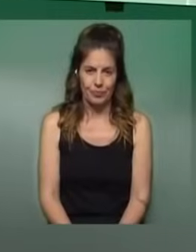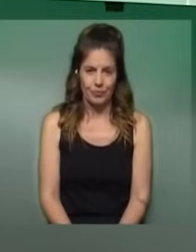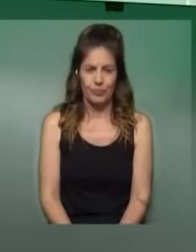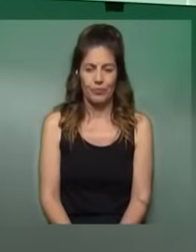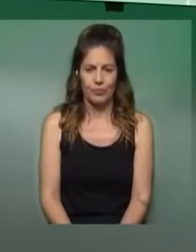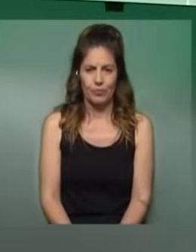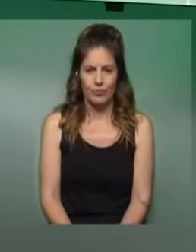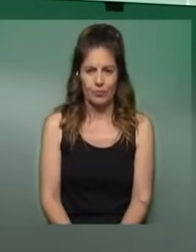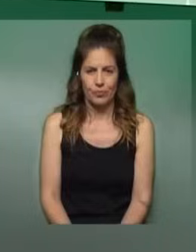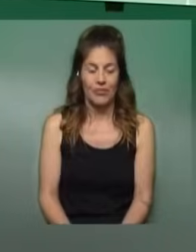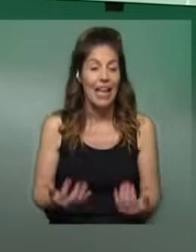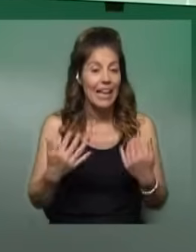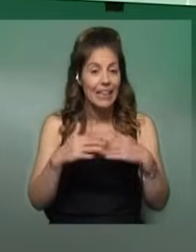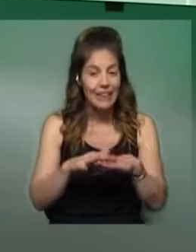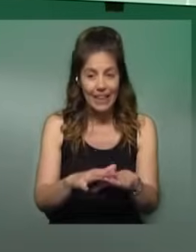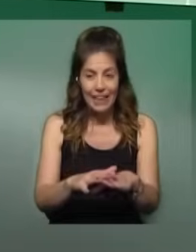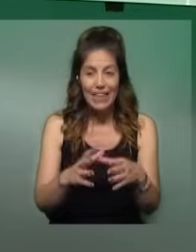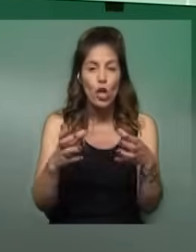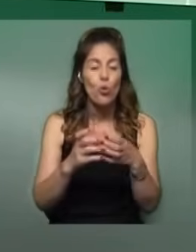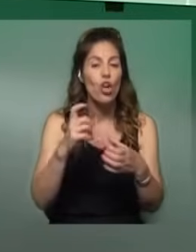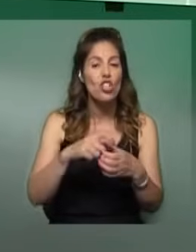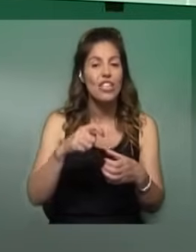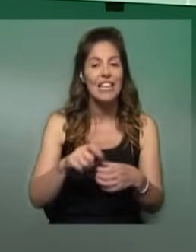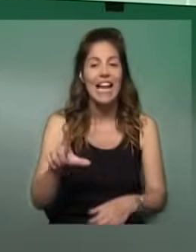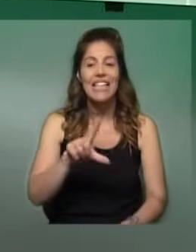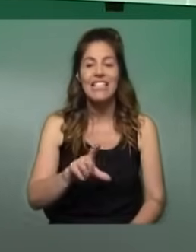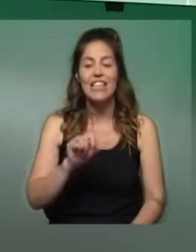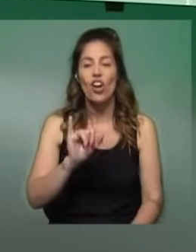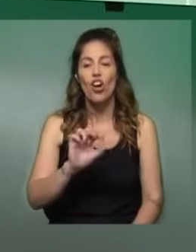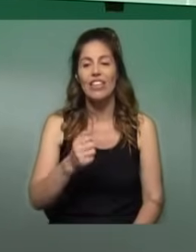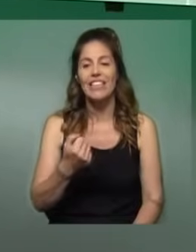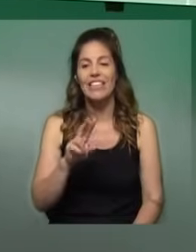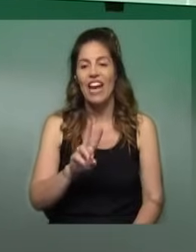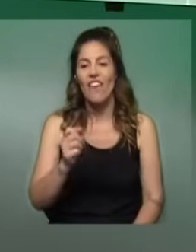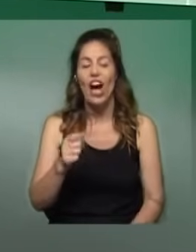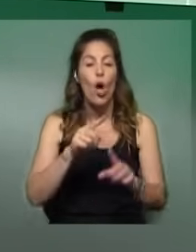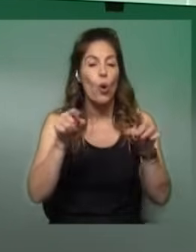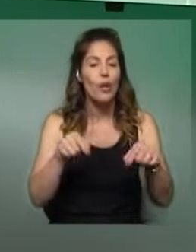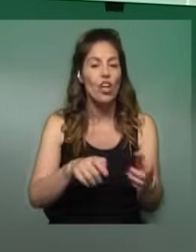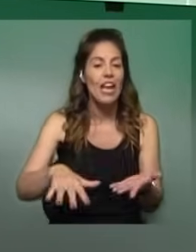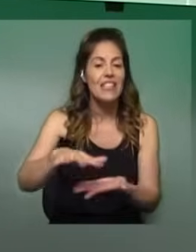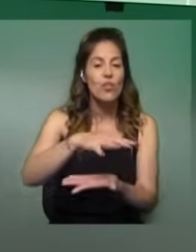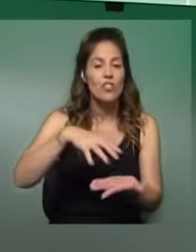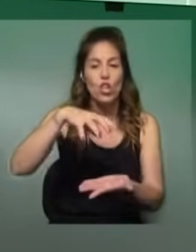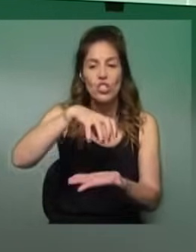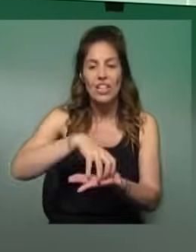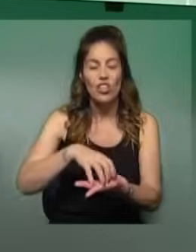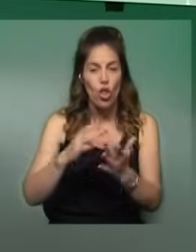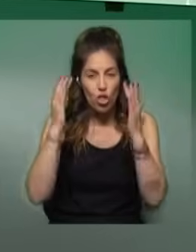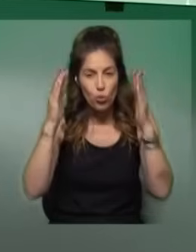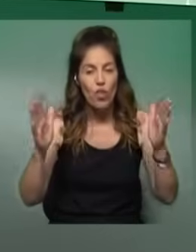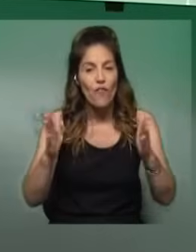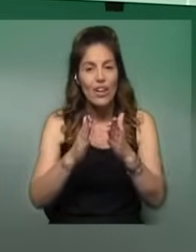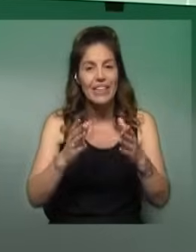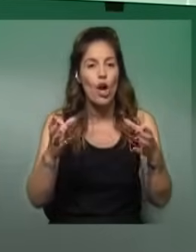ciudadana integrantes del núcleo sindical docente del Liceo iaba cuestionaron la situación del centro de estudios ante la comisión de